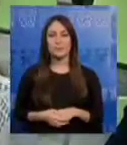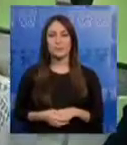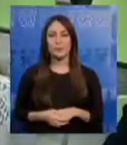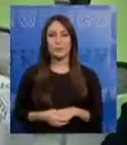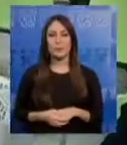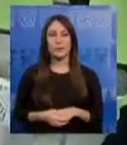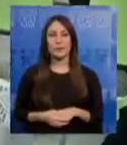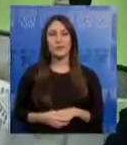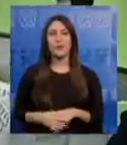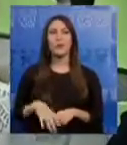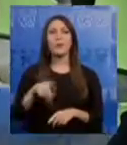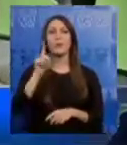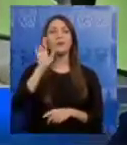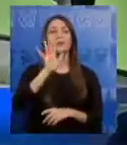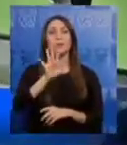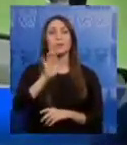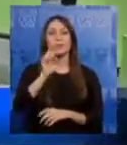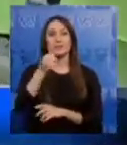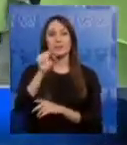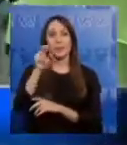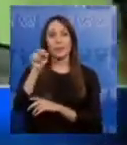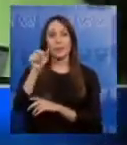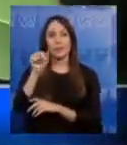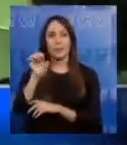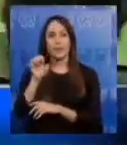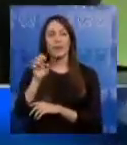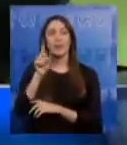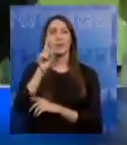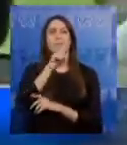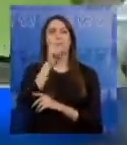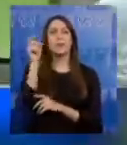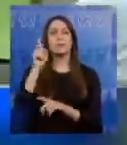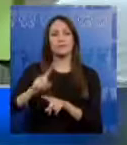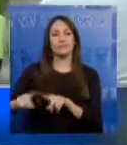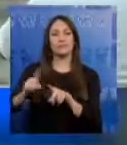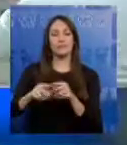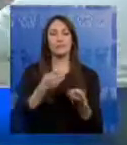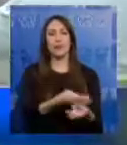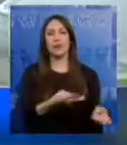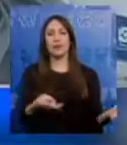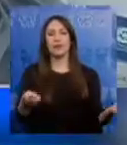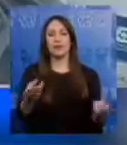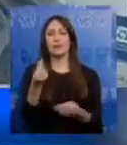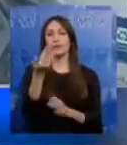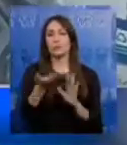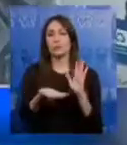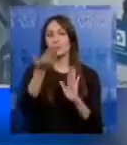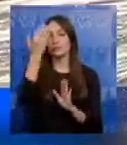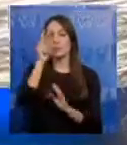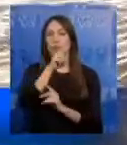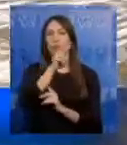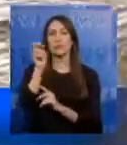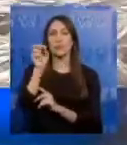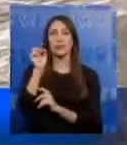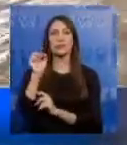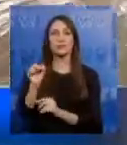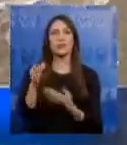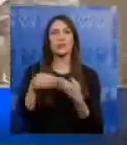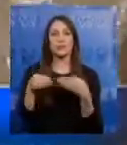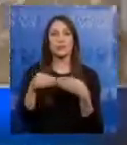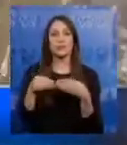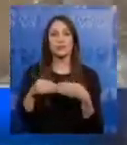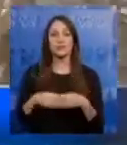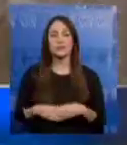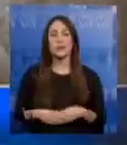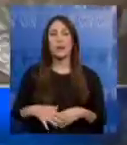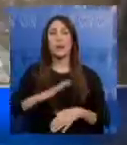1.200 paleta 14. La SENAI subastó más de 100 lotes de mercadería por un valor superior a los 200.000 dólares. Todos